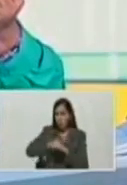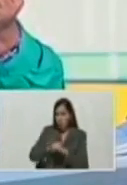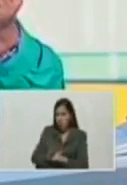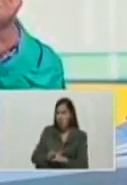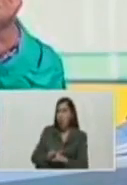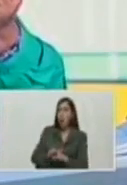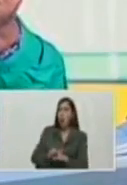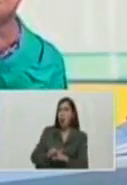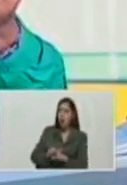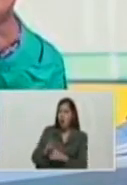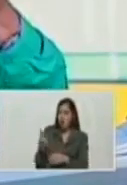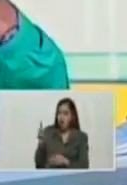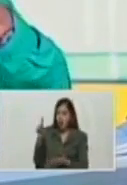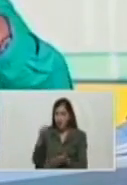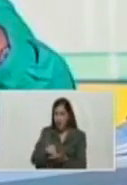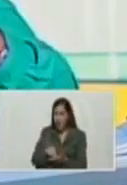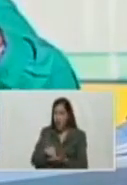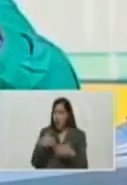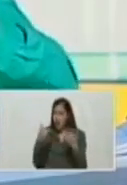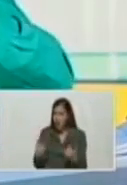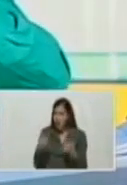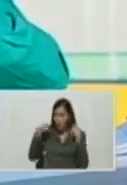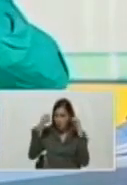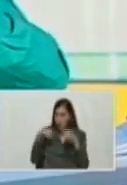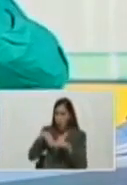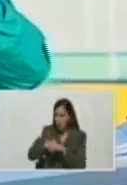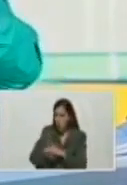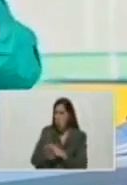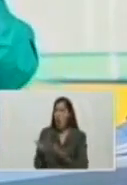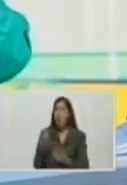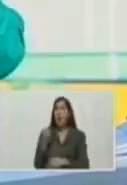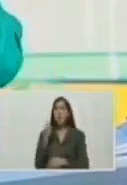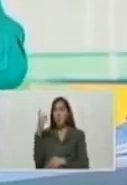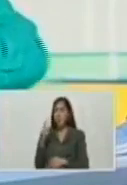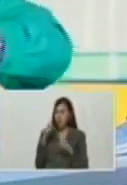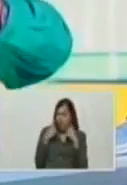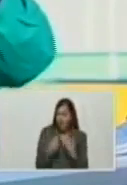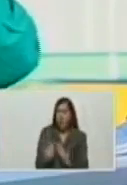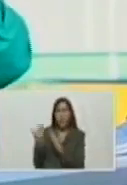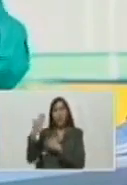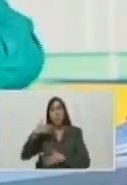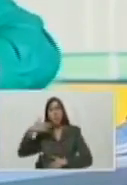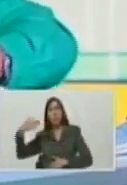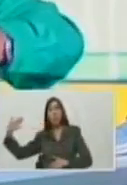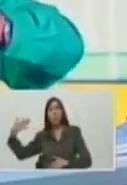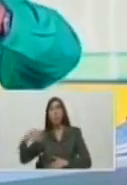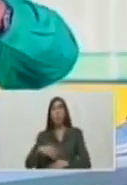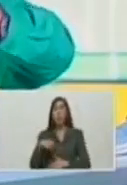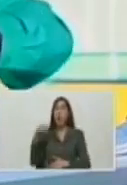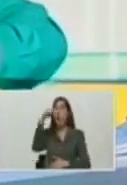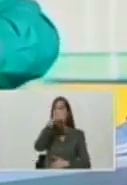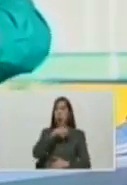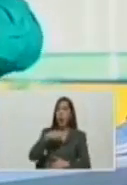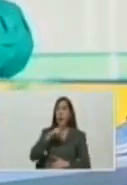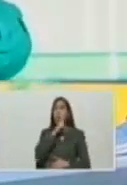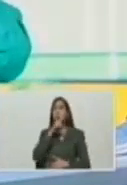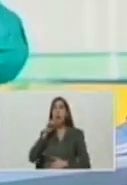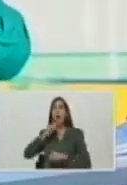2 pasos adelante, te puedes quitar la mascarilla para que el pueblo reconozca a su ídolo, a su cantante, a su